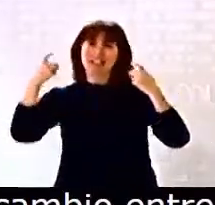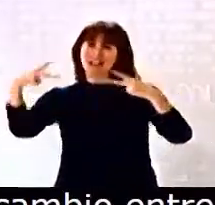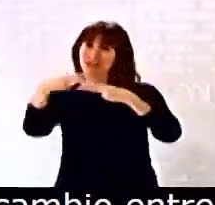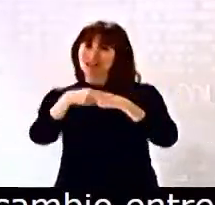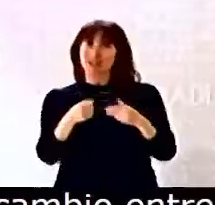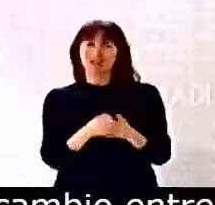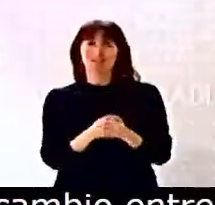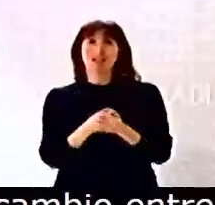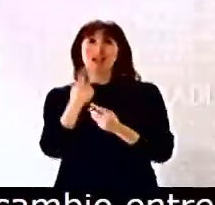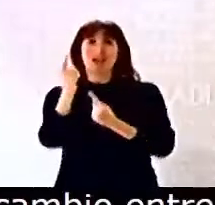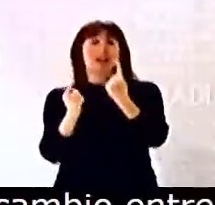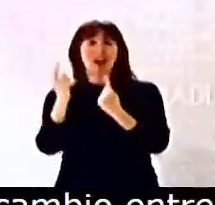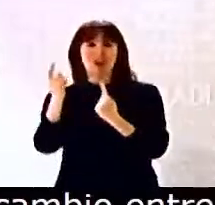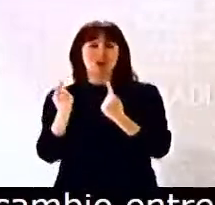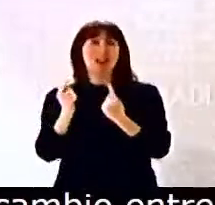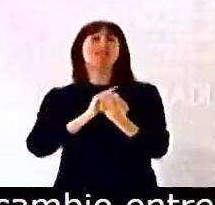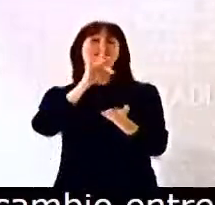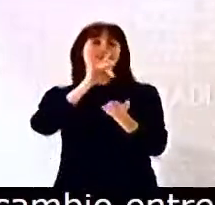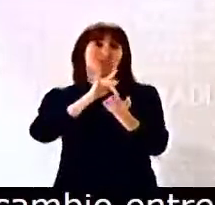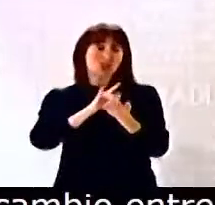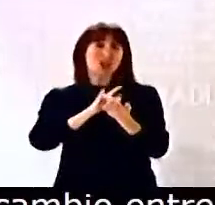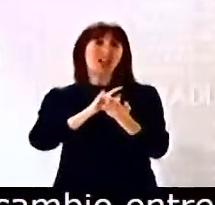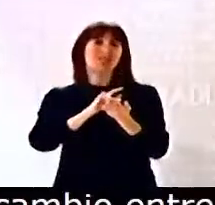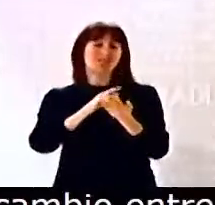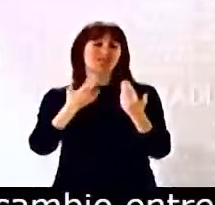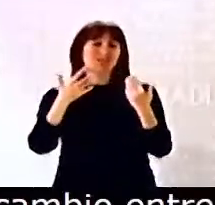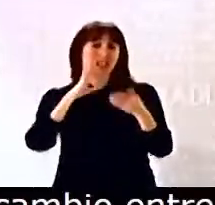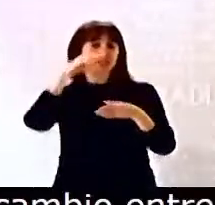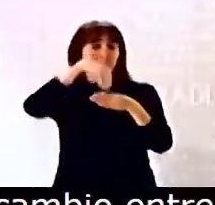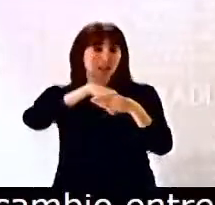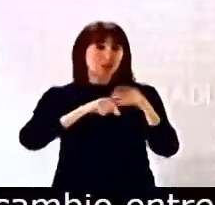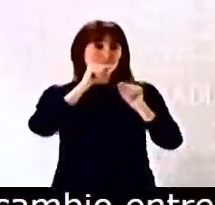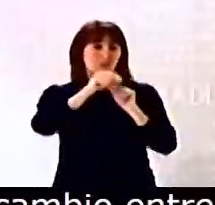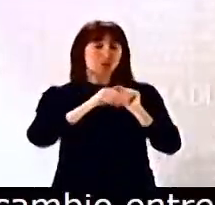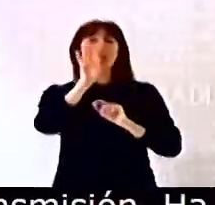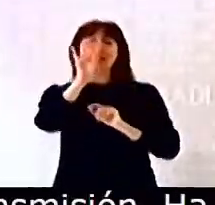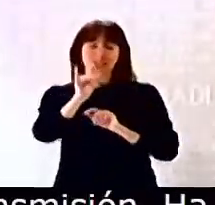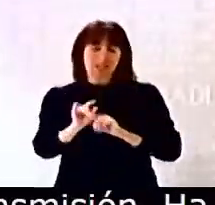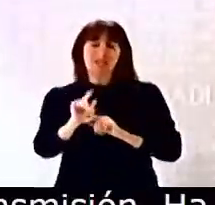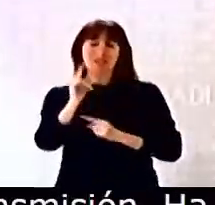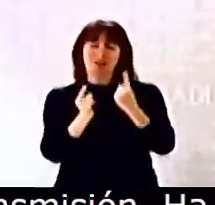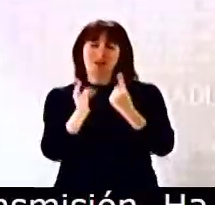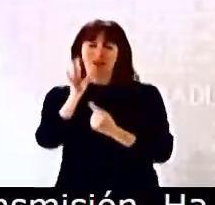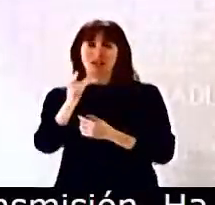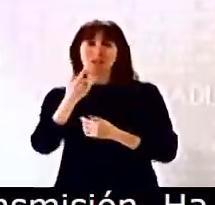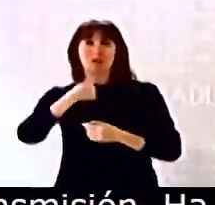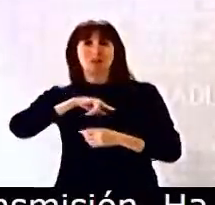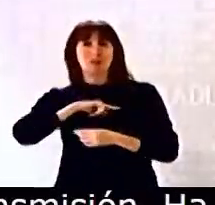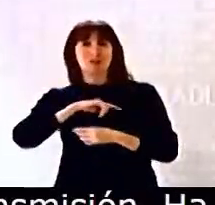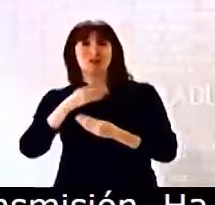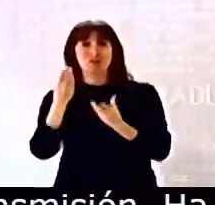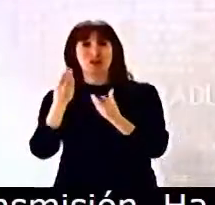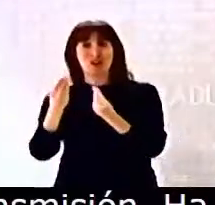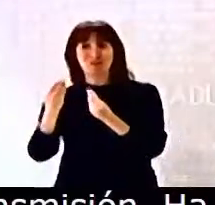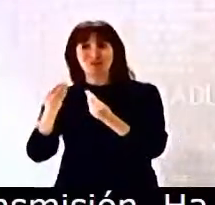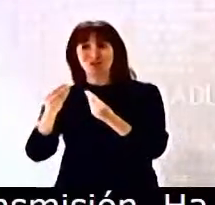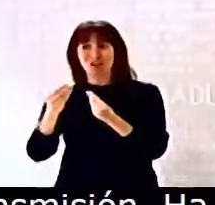Ha ocurrido en algunas, cierto, ha ocurrido en algunas, pero lo hemos conseguido muchas